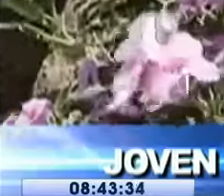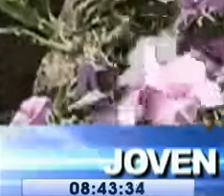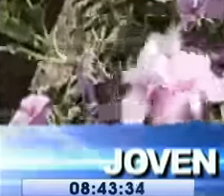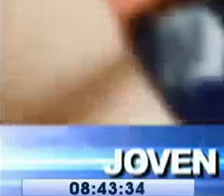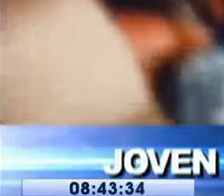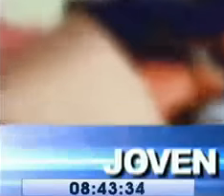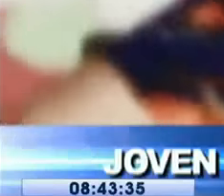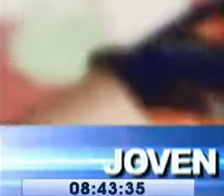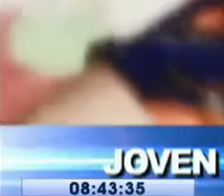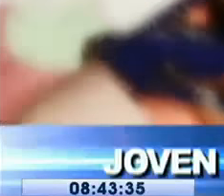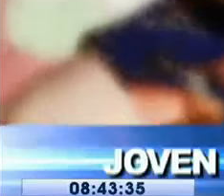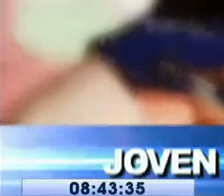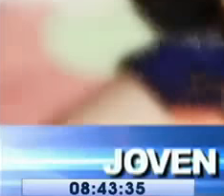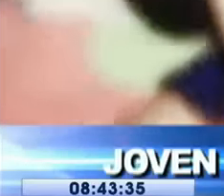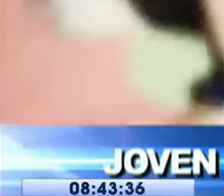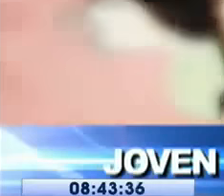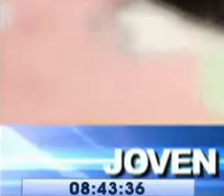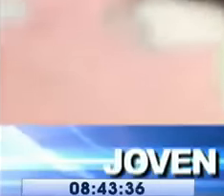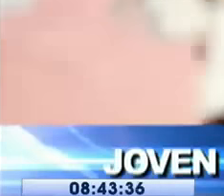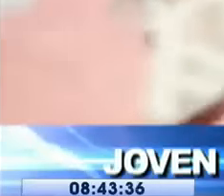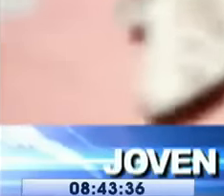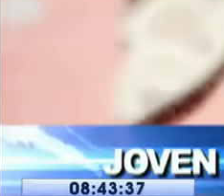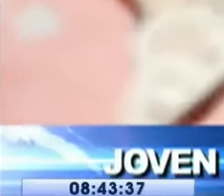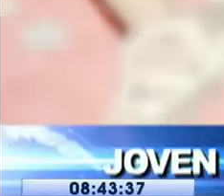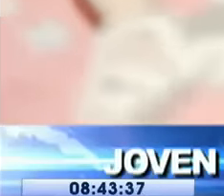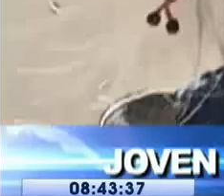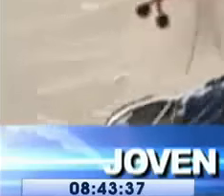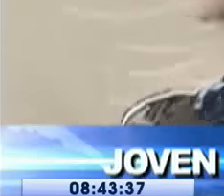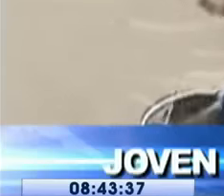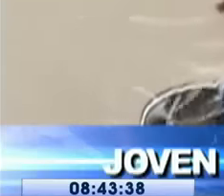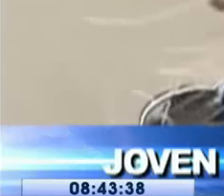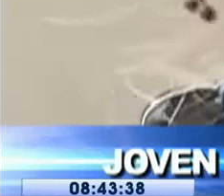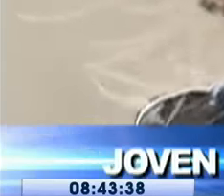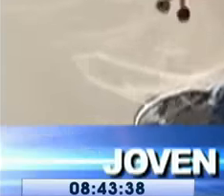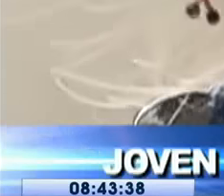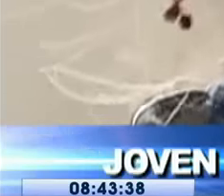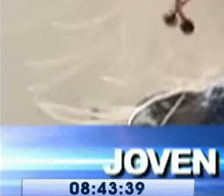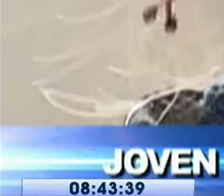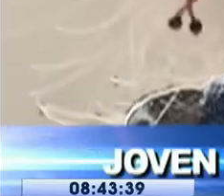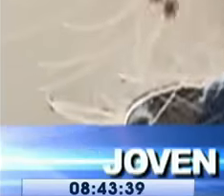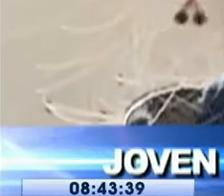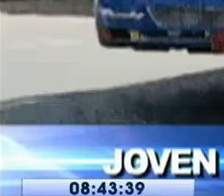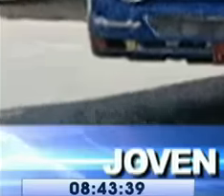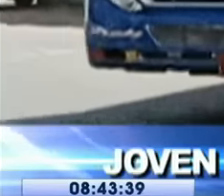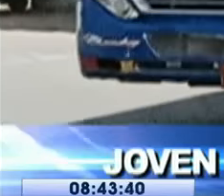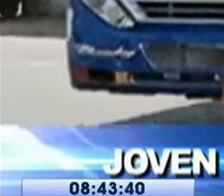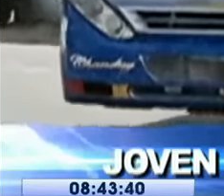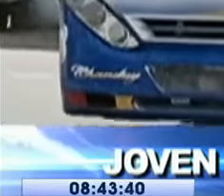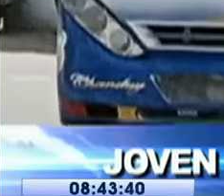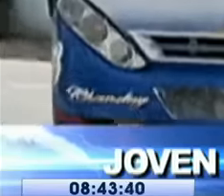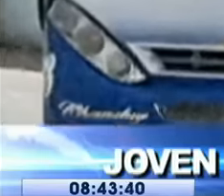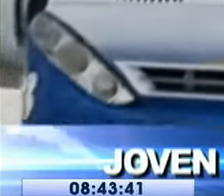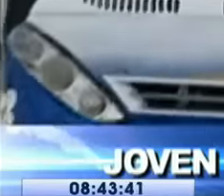la provincia de Santa Elena. Ella acusa al oficial del mismo y asegura que aún no ha sido detenido.